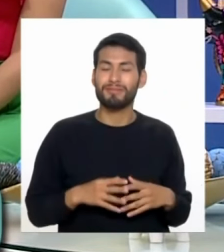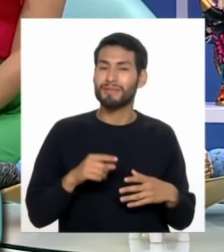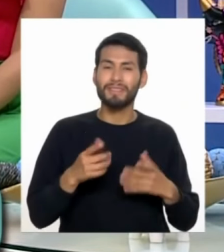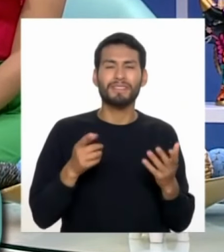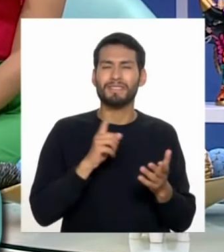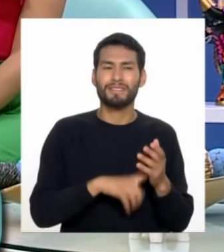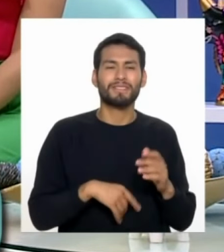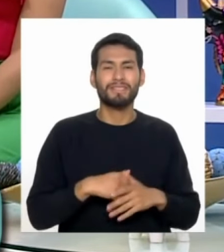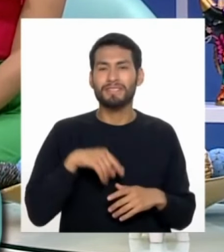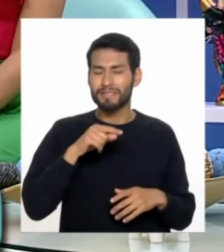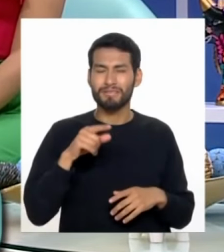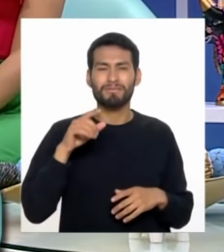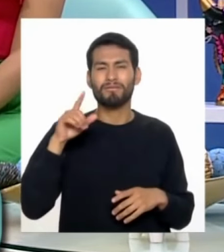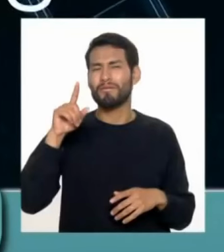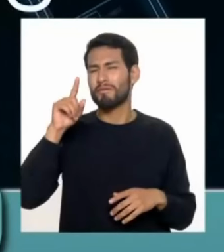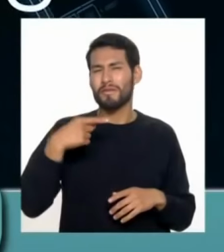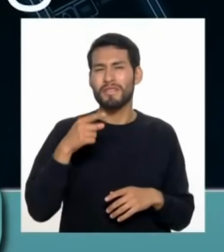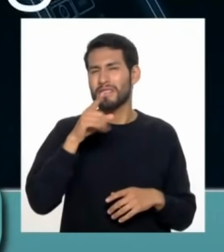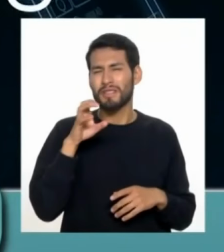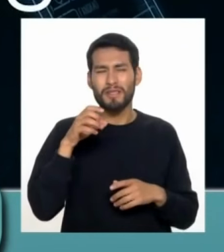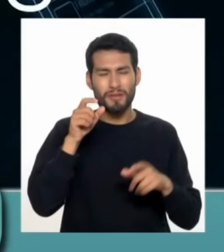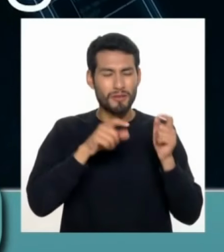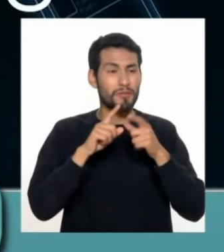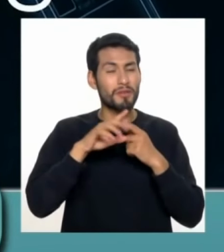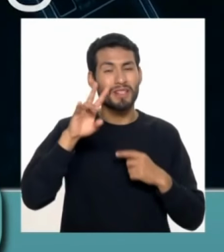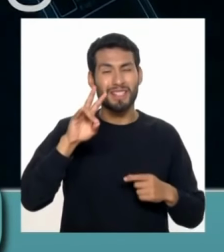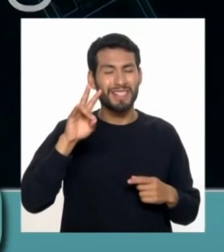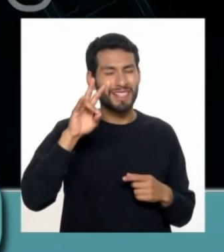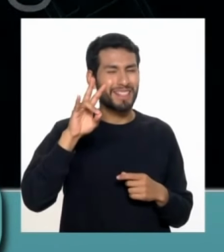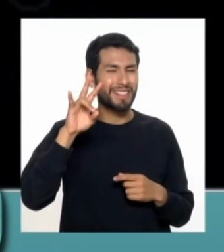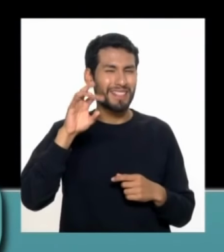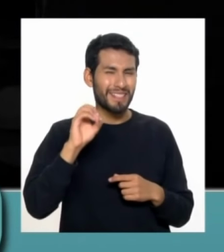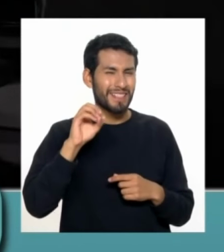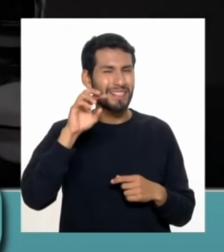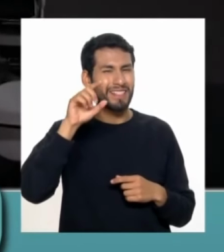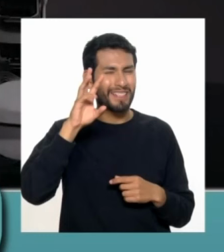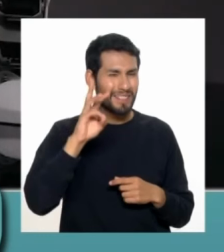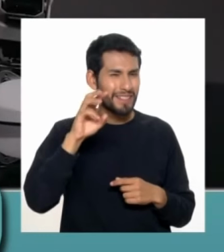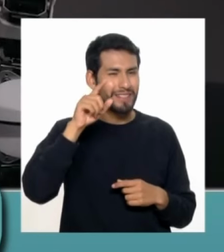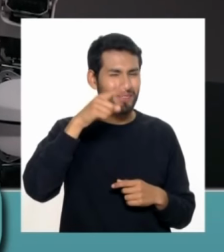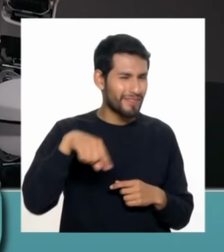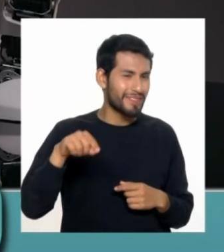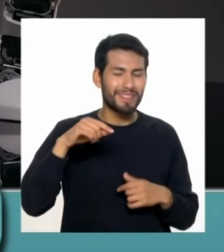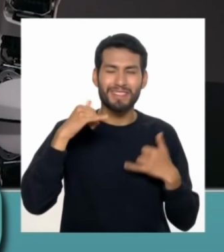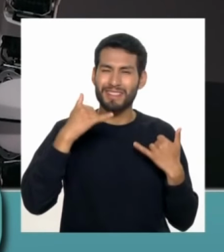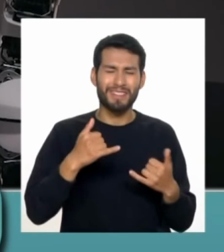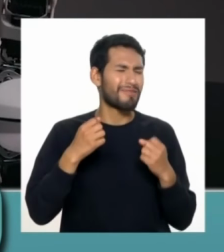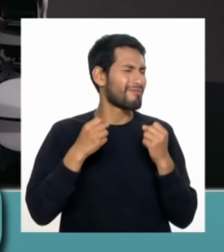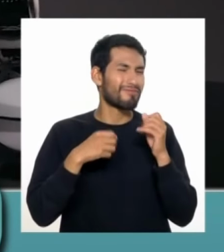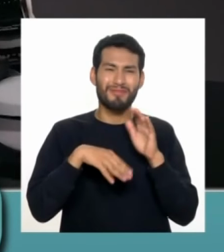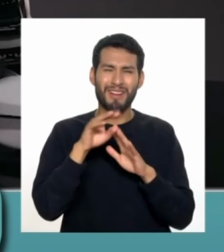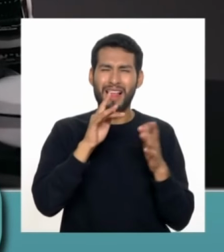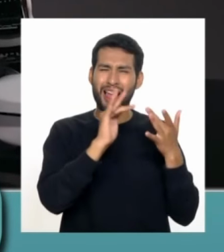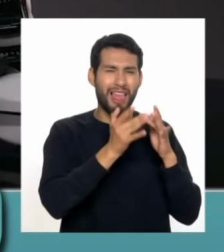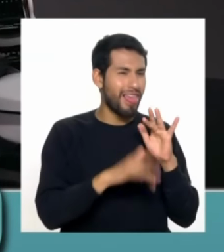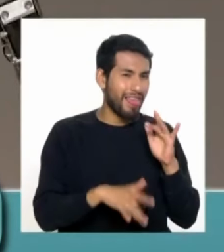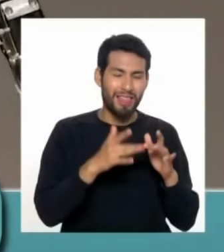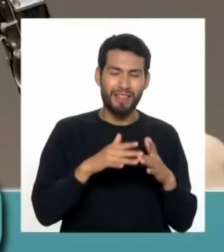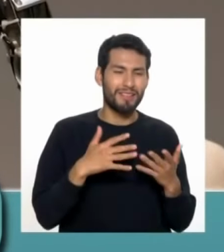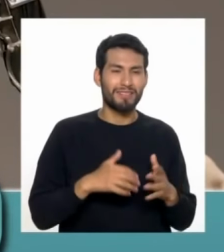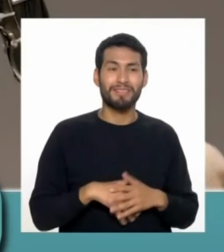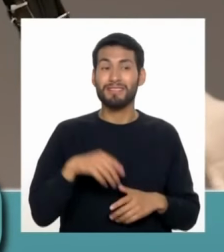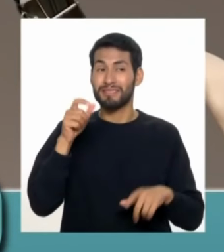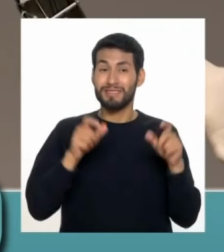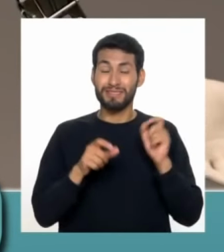Prácticamente tenemos más de 100.000 centros poblados, pero 76.000 y más están todavía sin conexión móvil. Entonces hay una gran brecha. A nivel de